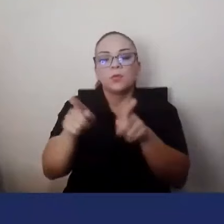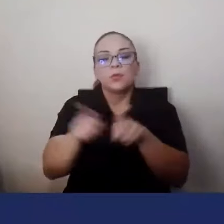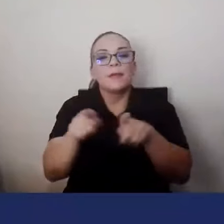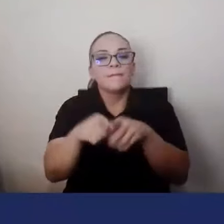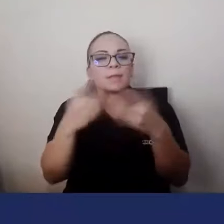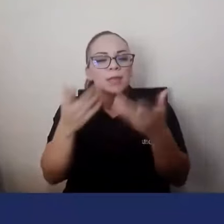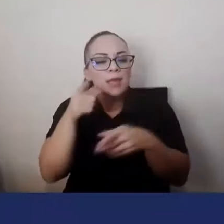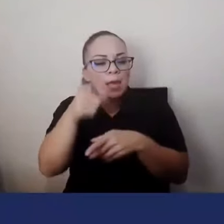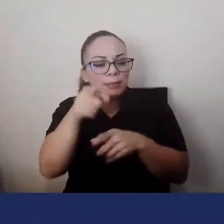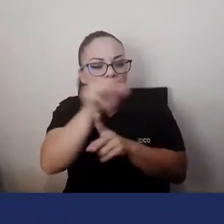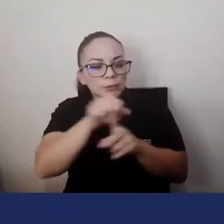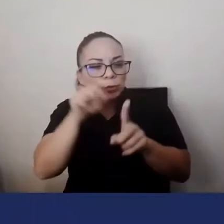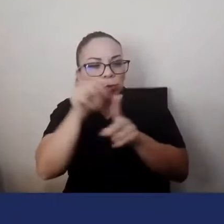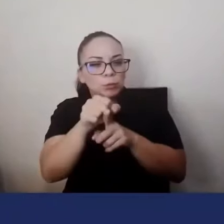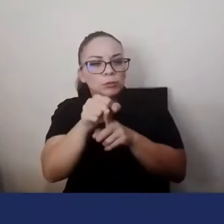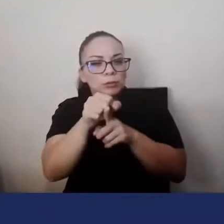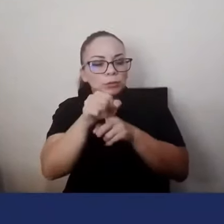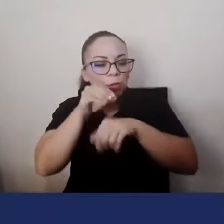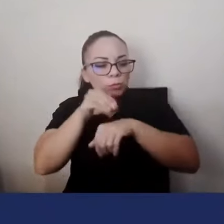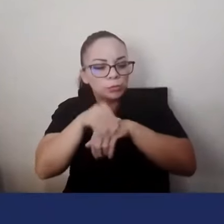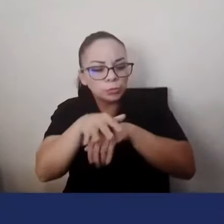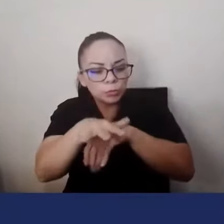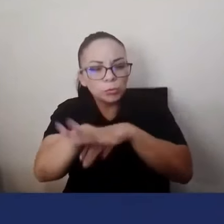enfermedad empezó a desarrollarse.